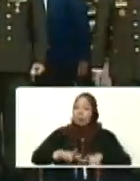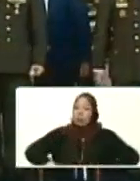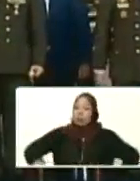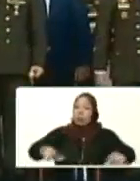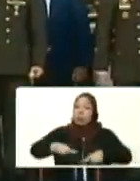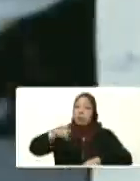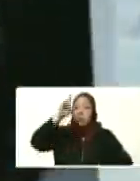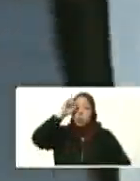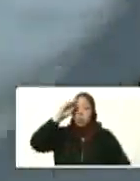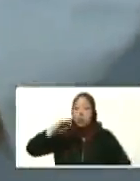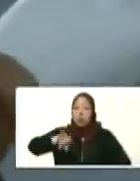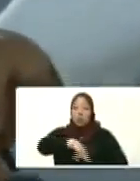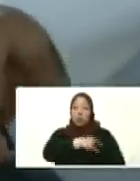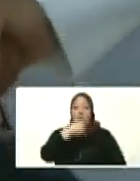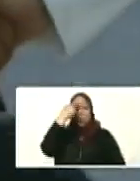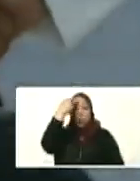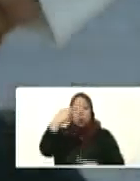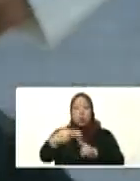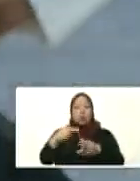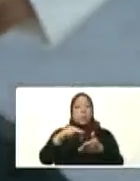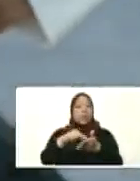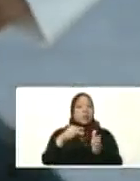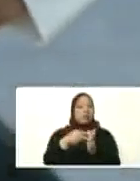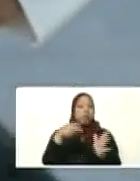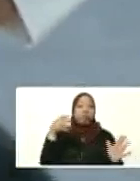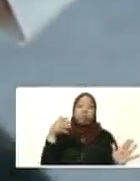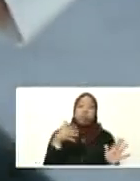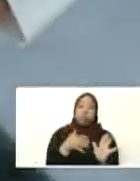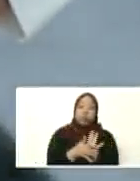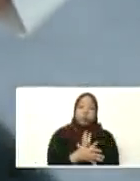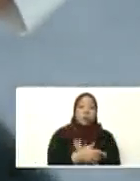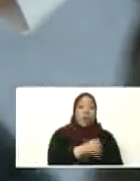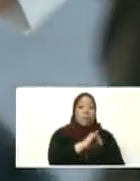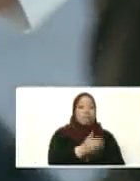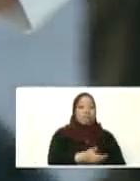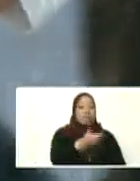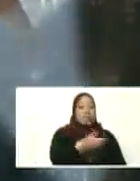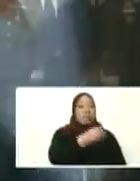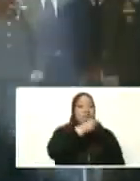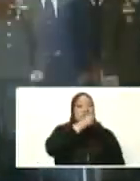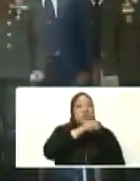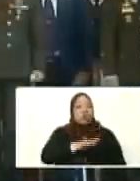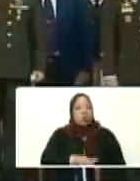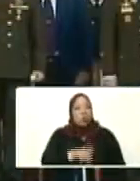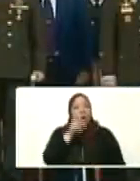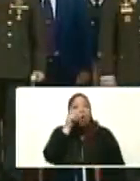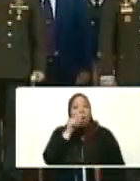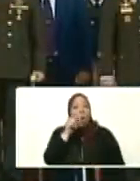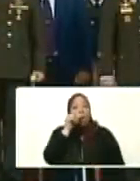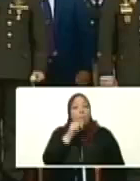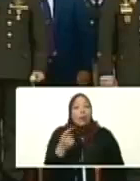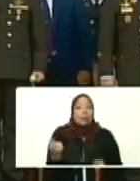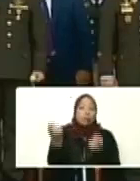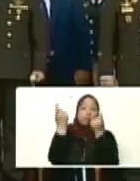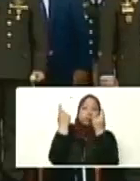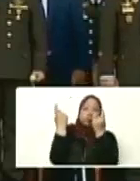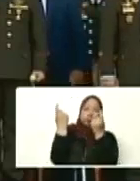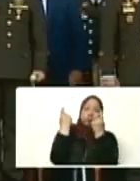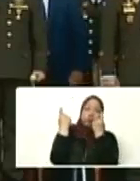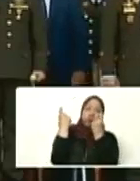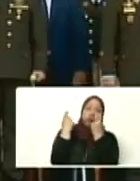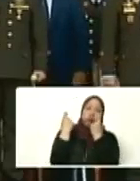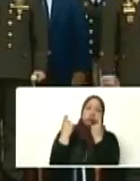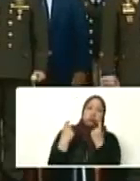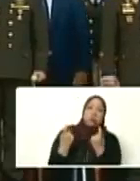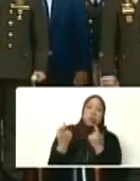Militar Bolivariana de Venezuela con un significado por demás histórico que han formado hombres al fragor de las exigencias